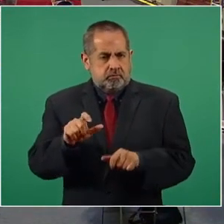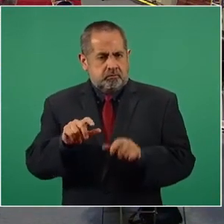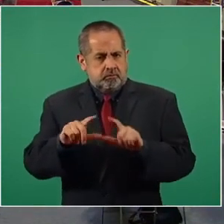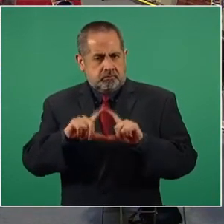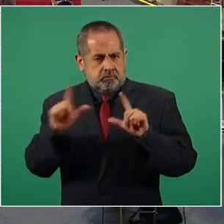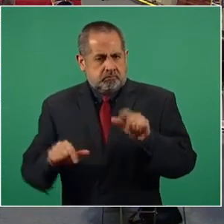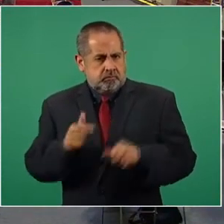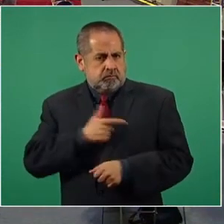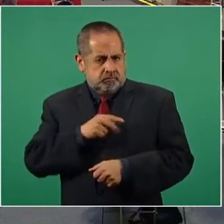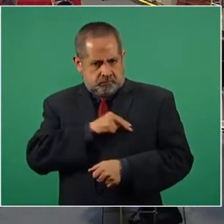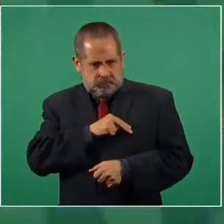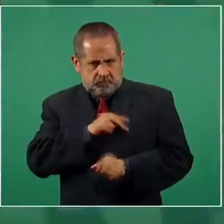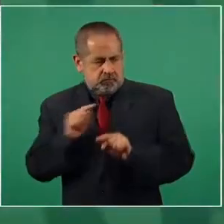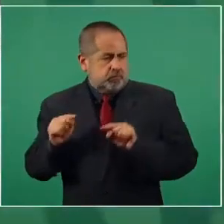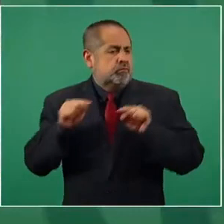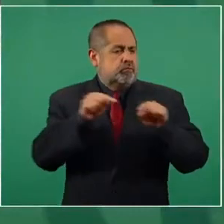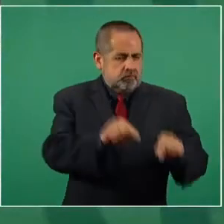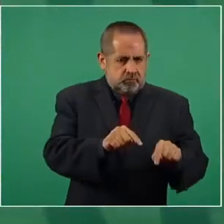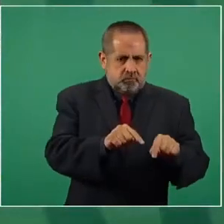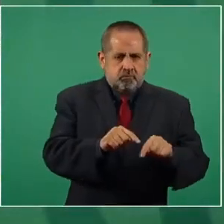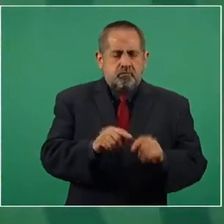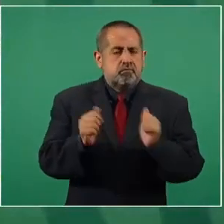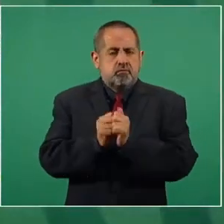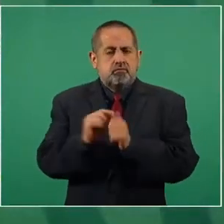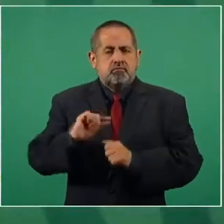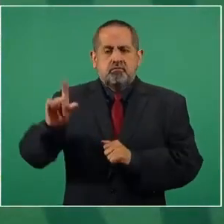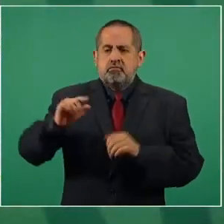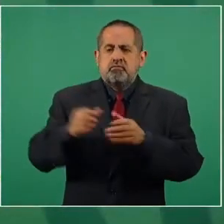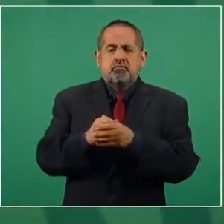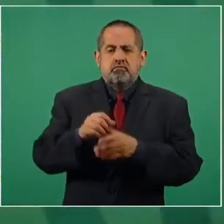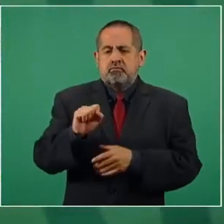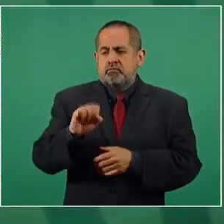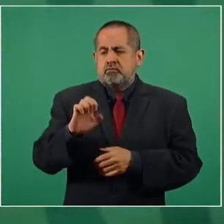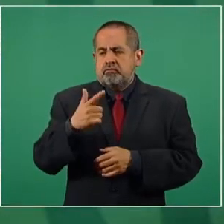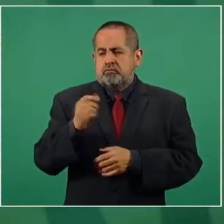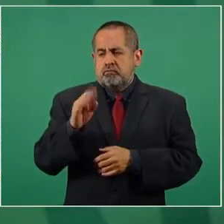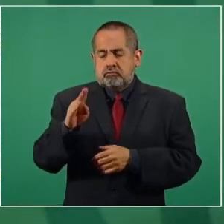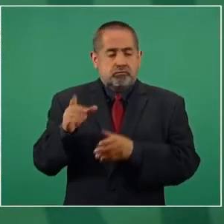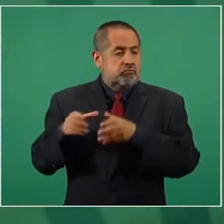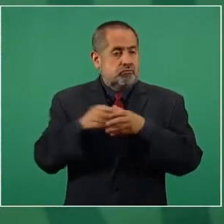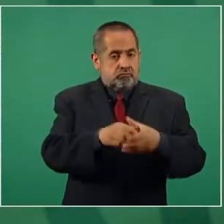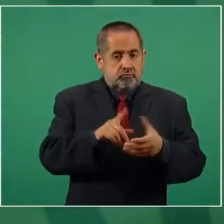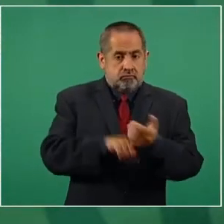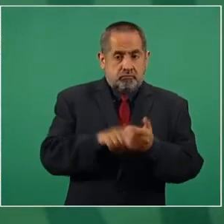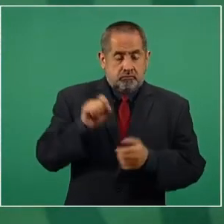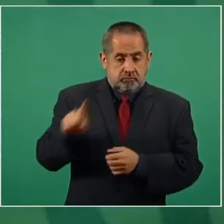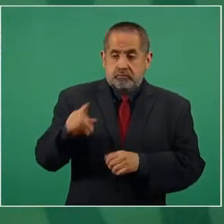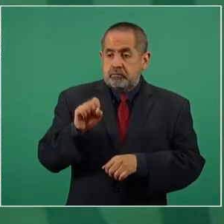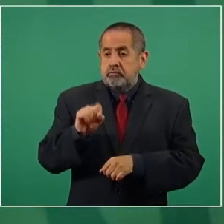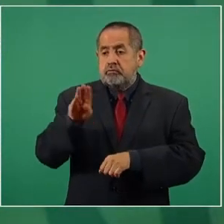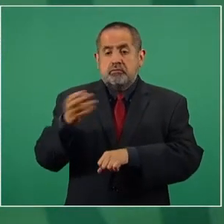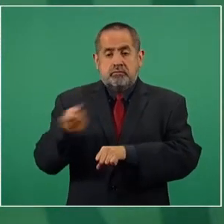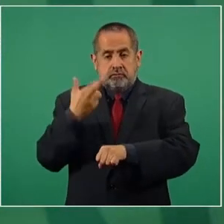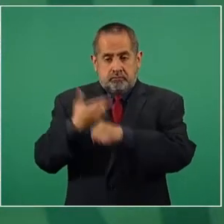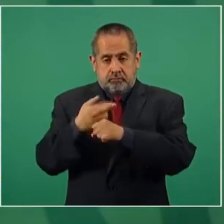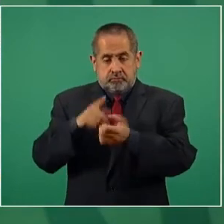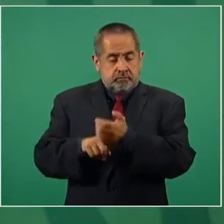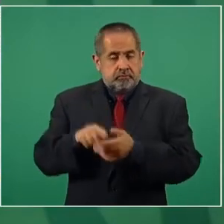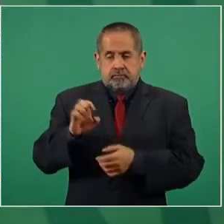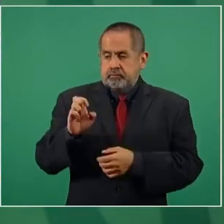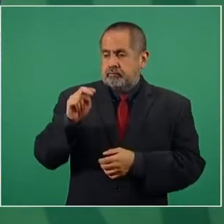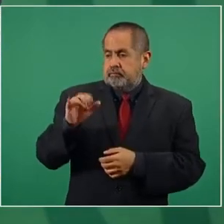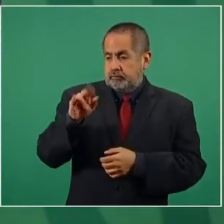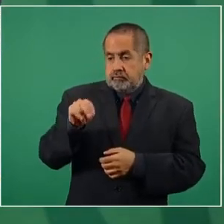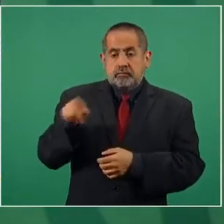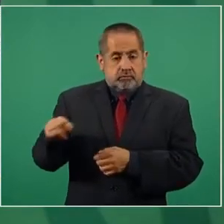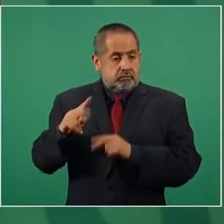acompañando a funcionarios de la Secretaría de Gobernación, incluso el propio subsecretario Encinas en una ocasión